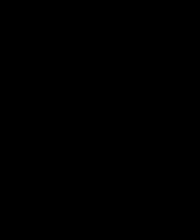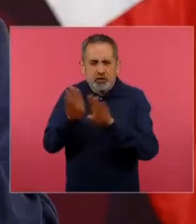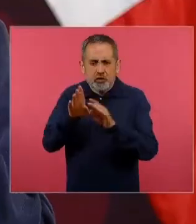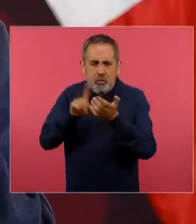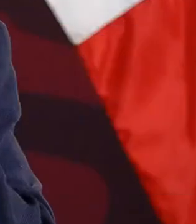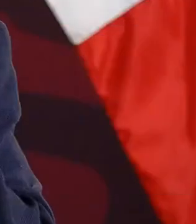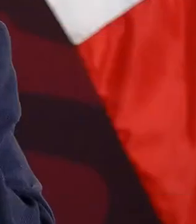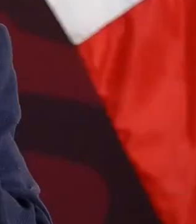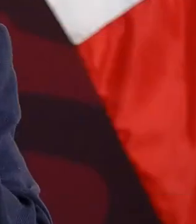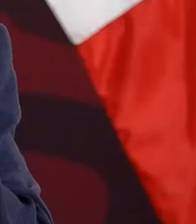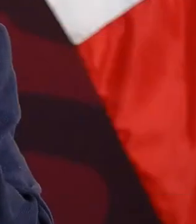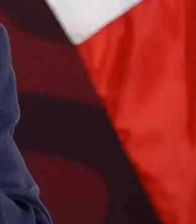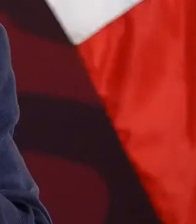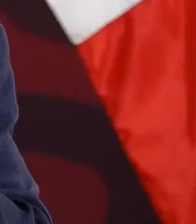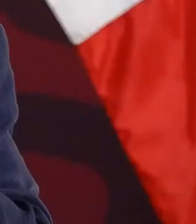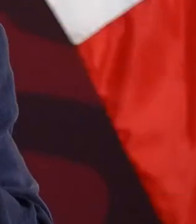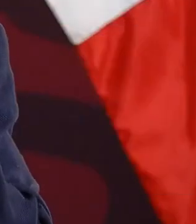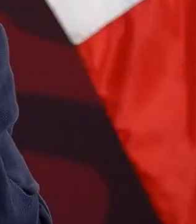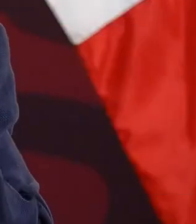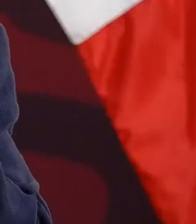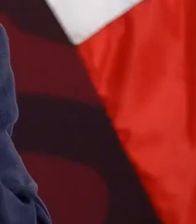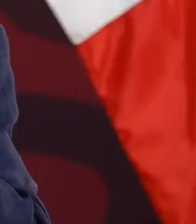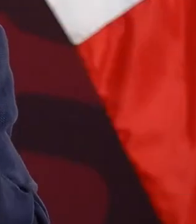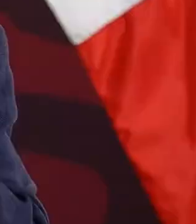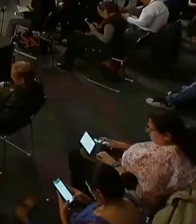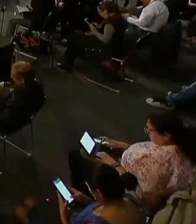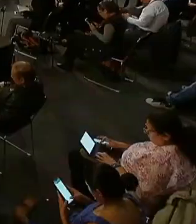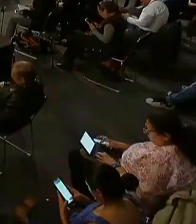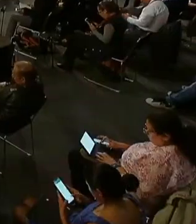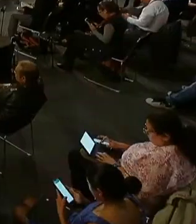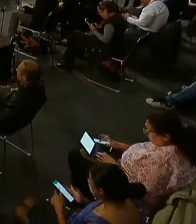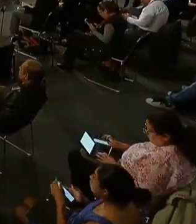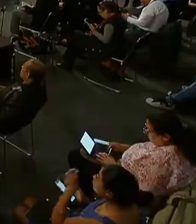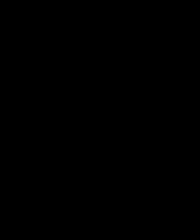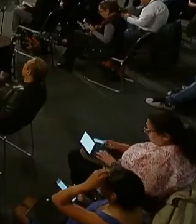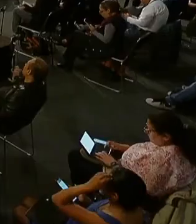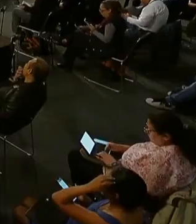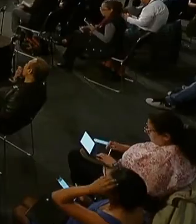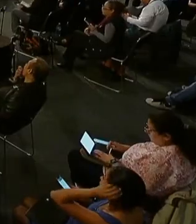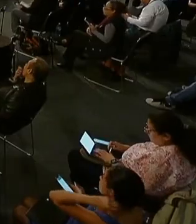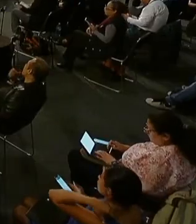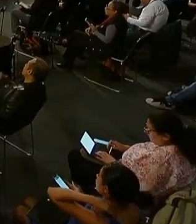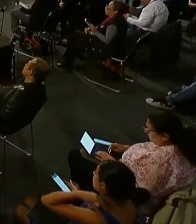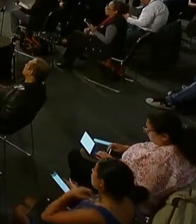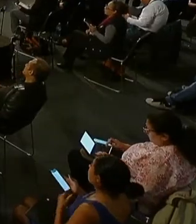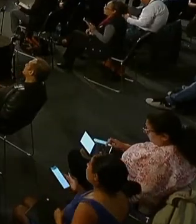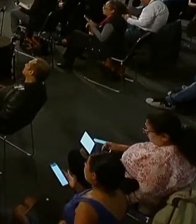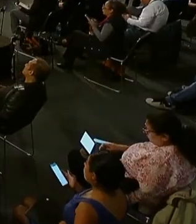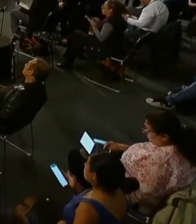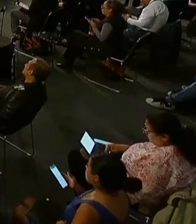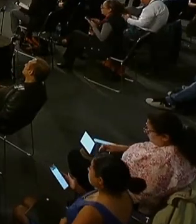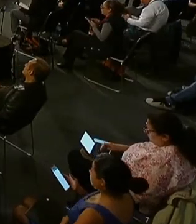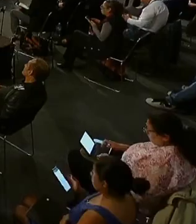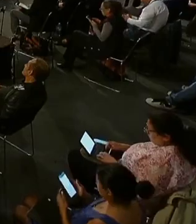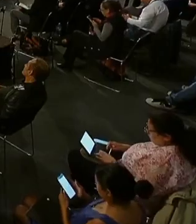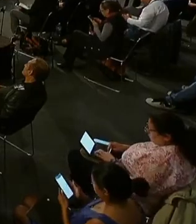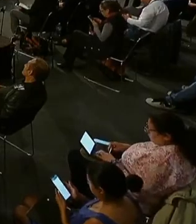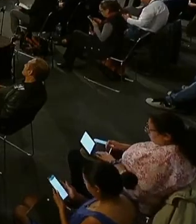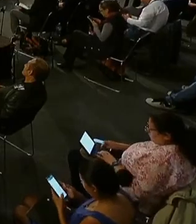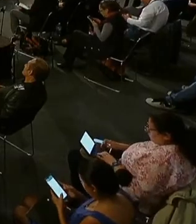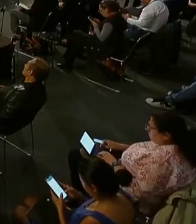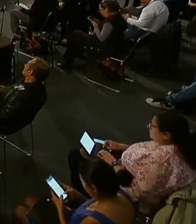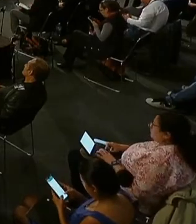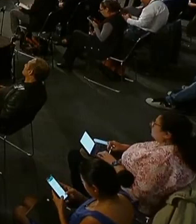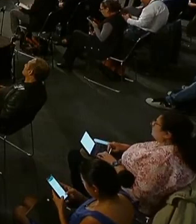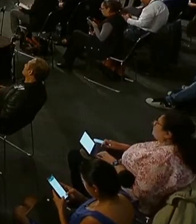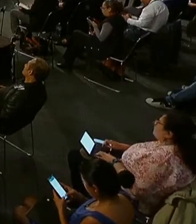tiene capacidad de pensar y de tomar decisiones para cada uno de sus estudiantes.